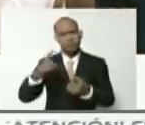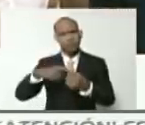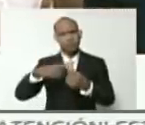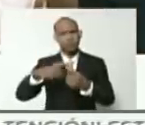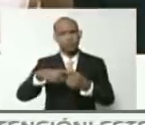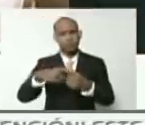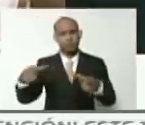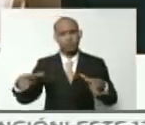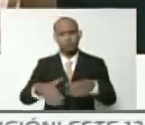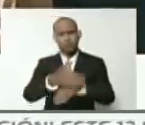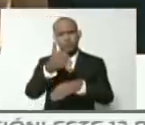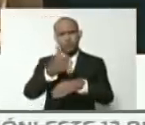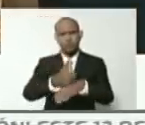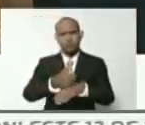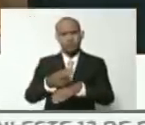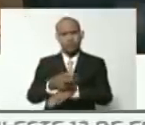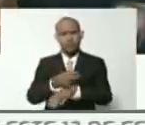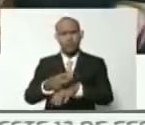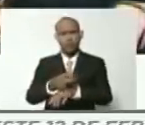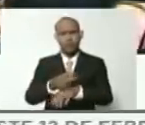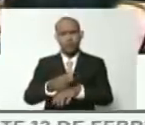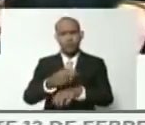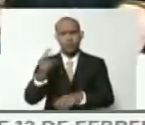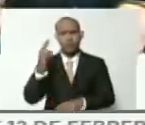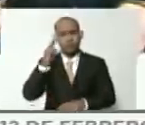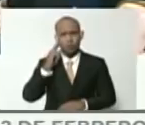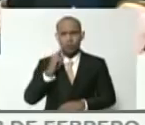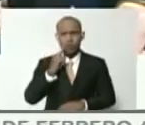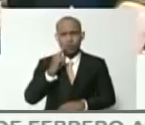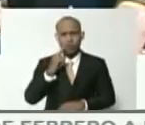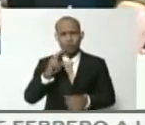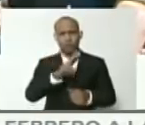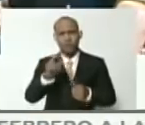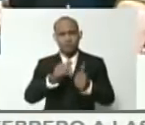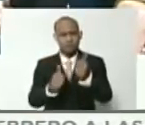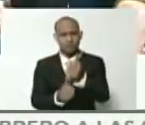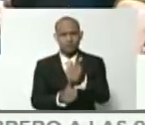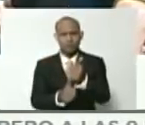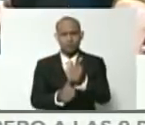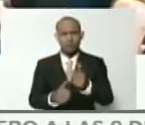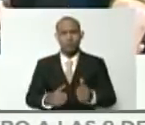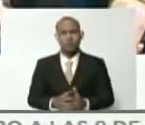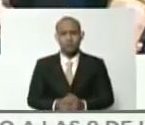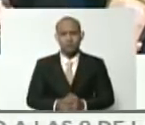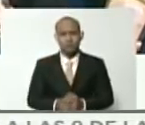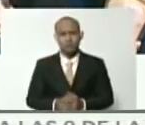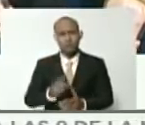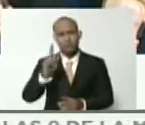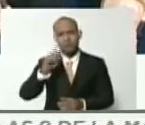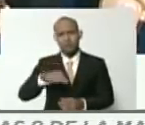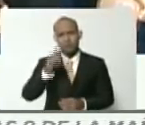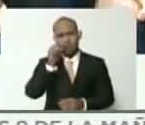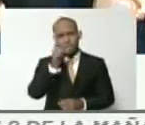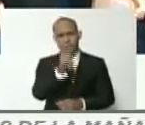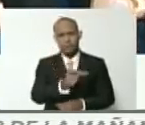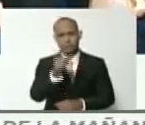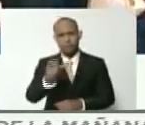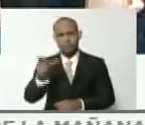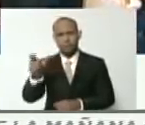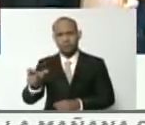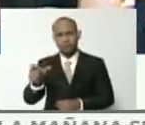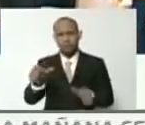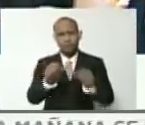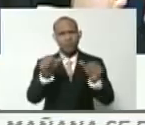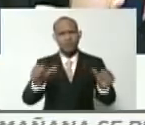gabinete ejecutivo del gobierno bolivariano, vicepresidentes sectoriales, igualmente representantes del sistema